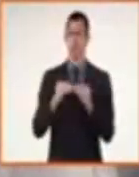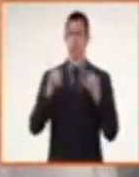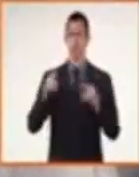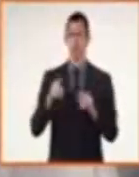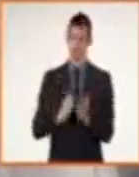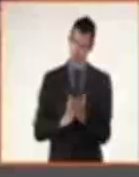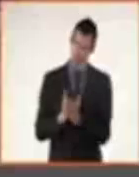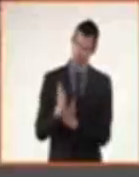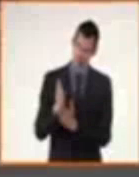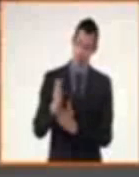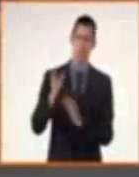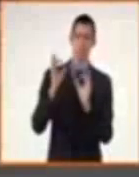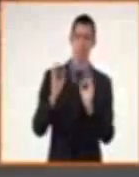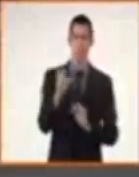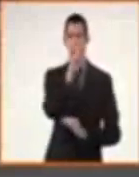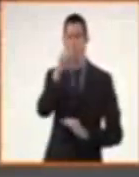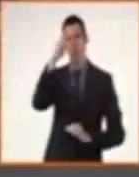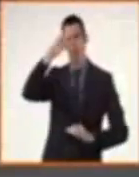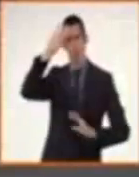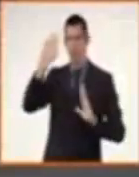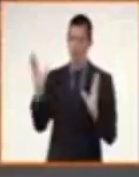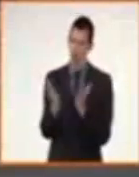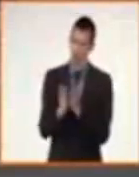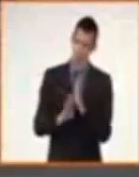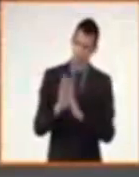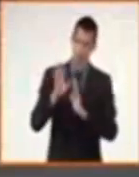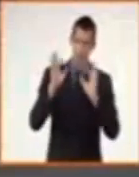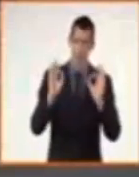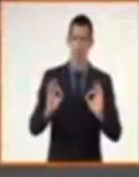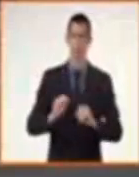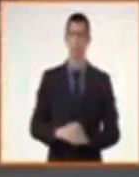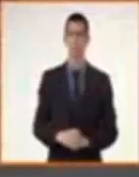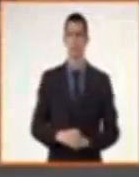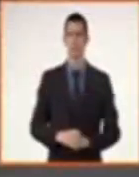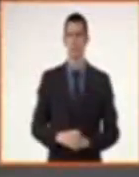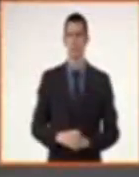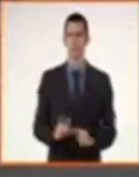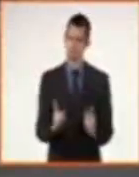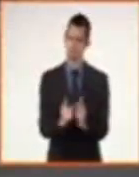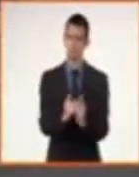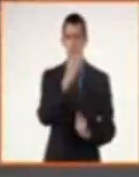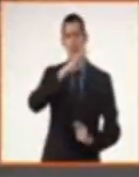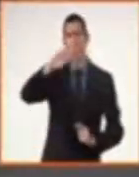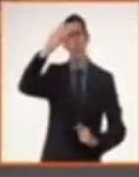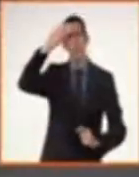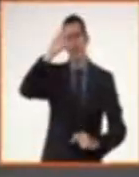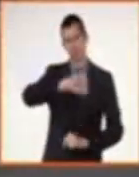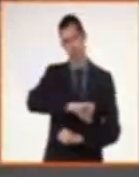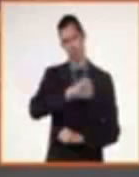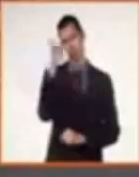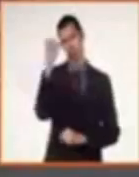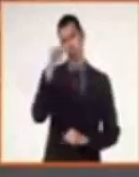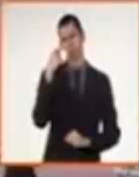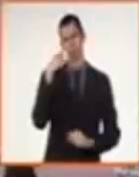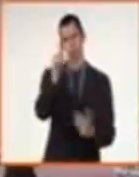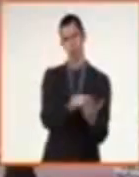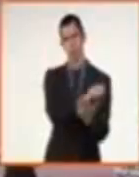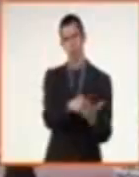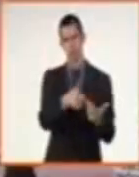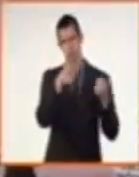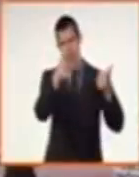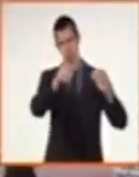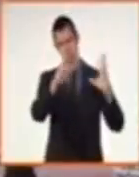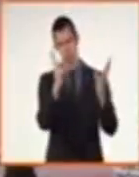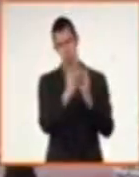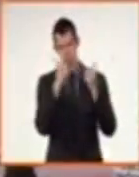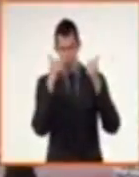nueva demostración de pueblo. Cuba ganó, ganó por la fuerza de su pueblo, ganó por la conciencia política que se ha forjado a lo largo de estos años,